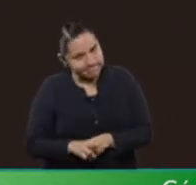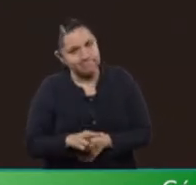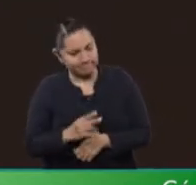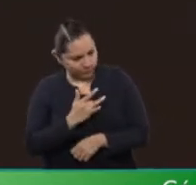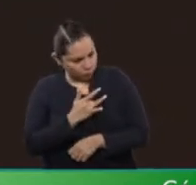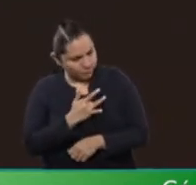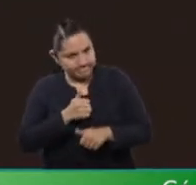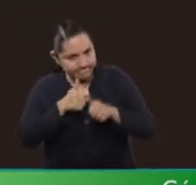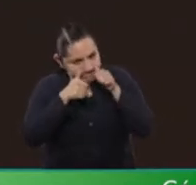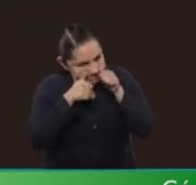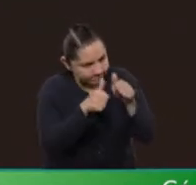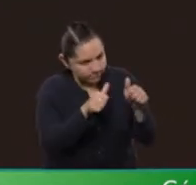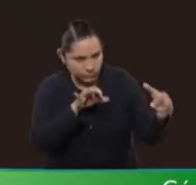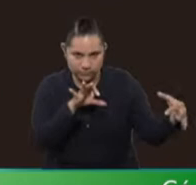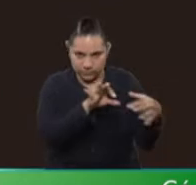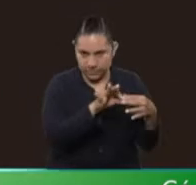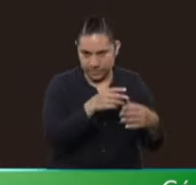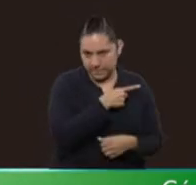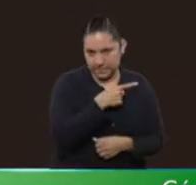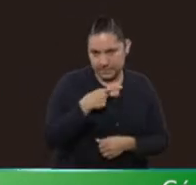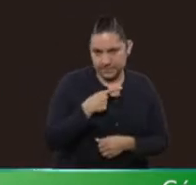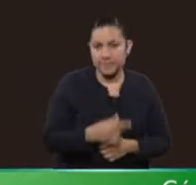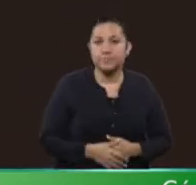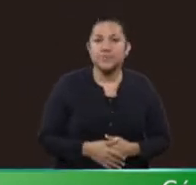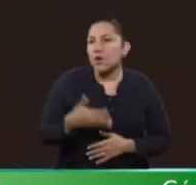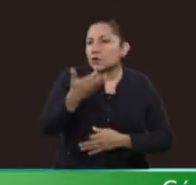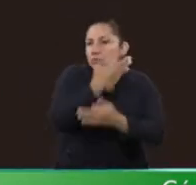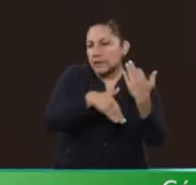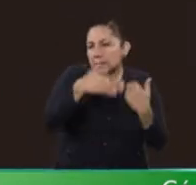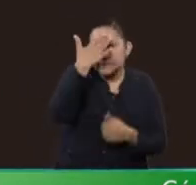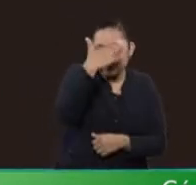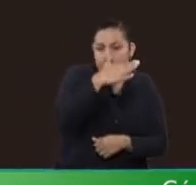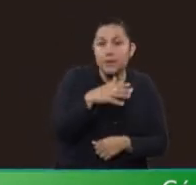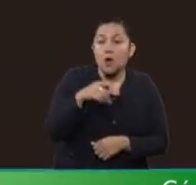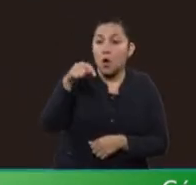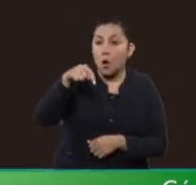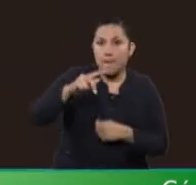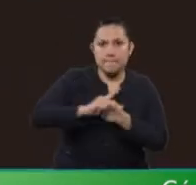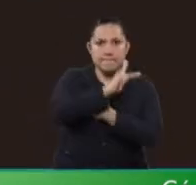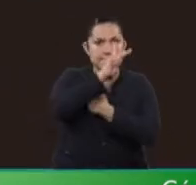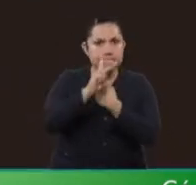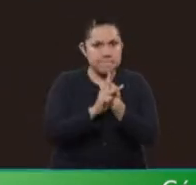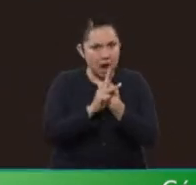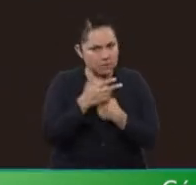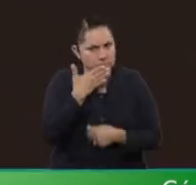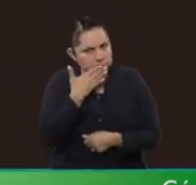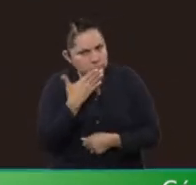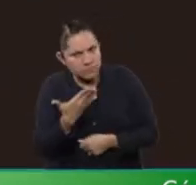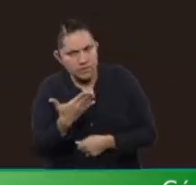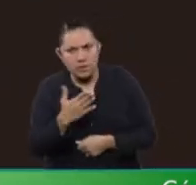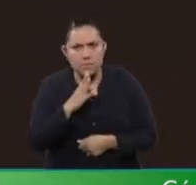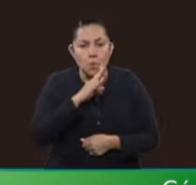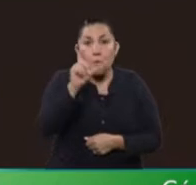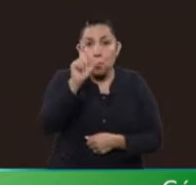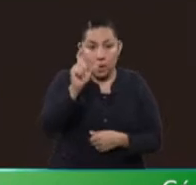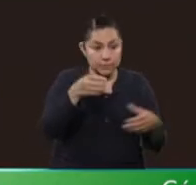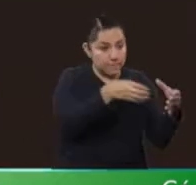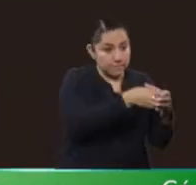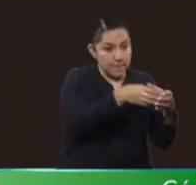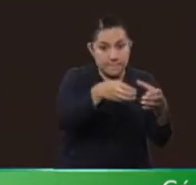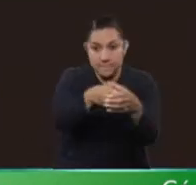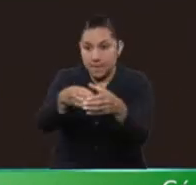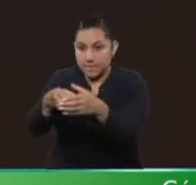verdadera grandeza de un país se mide en Cómo trata sus grupos más desfavorecidos aquellos que muchas veces no tienen voz